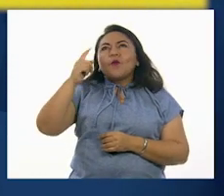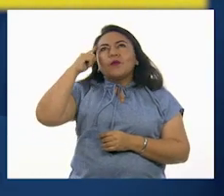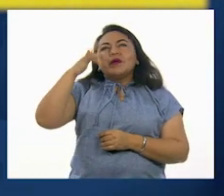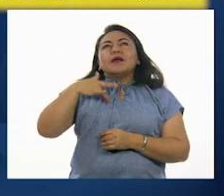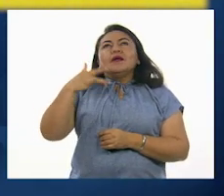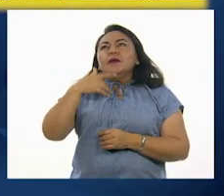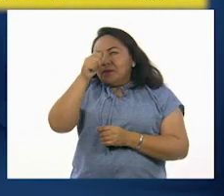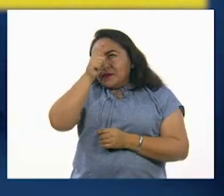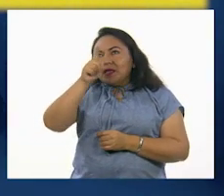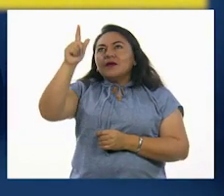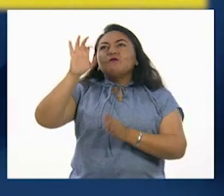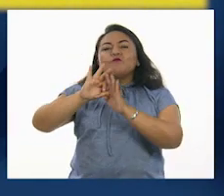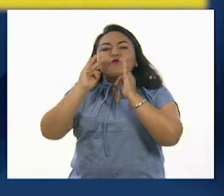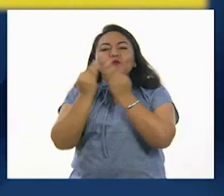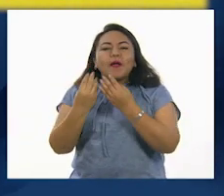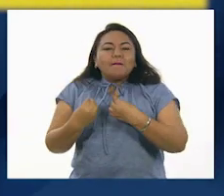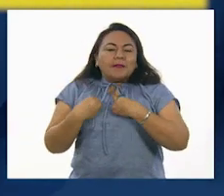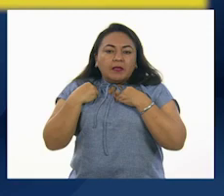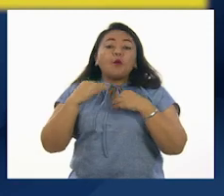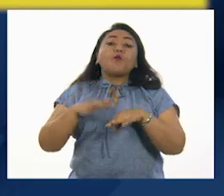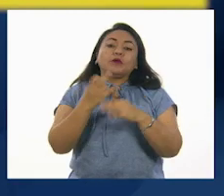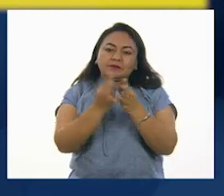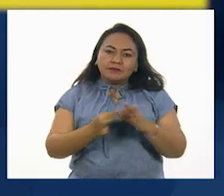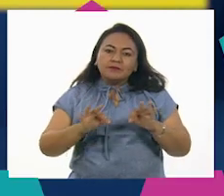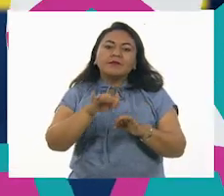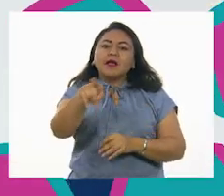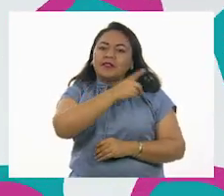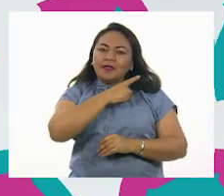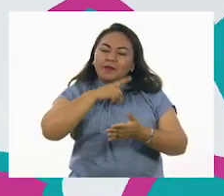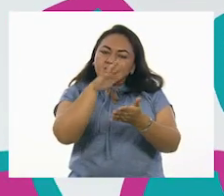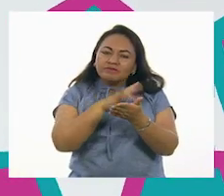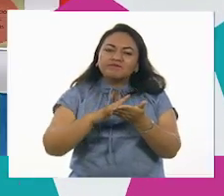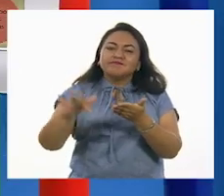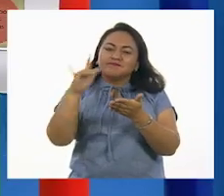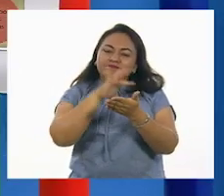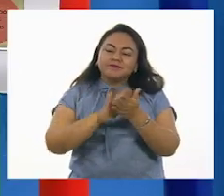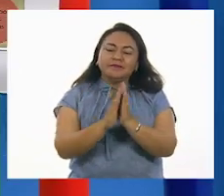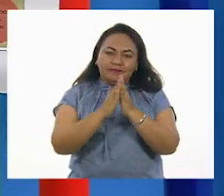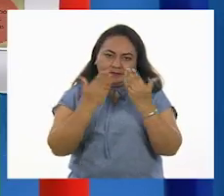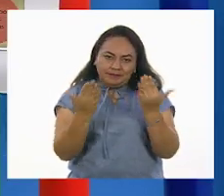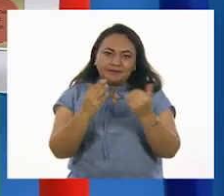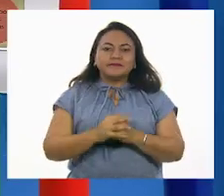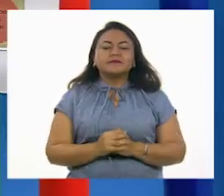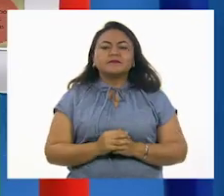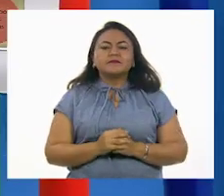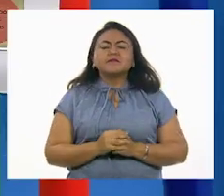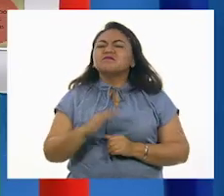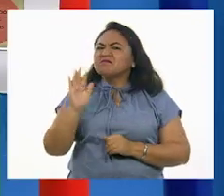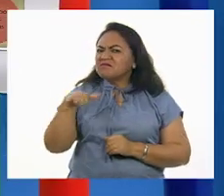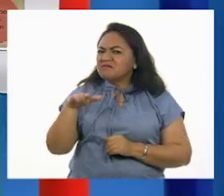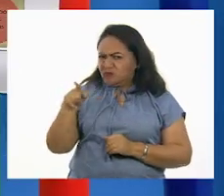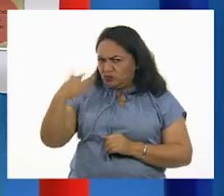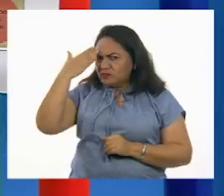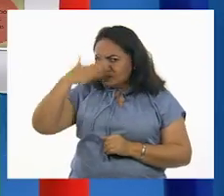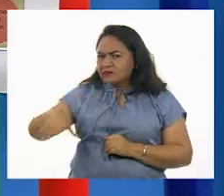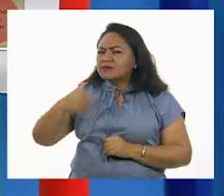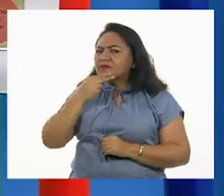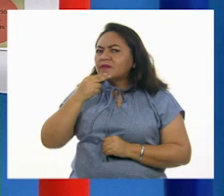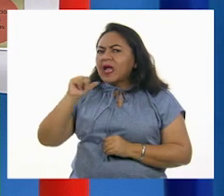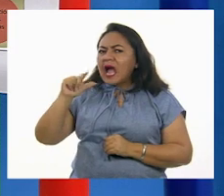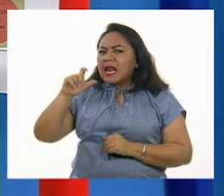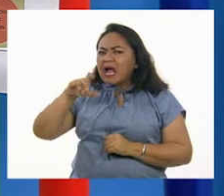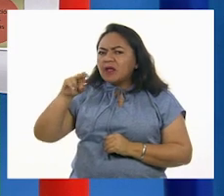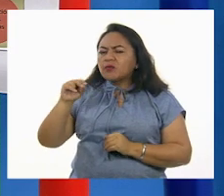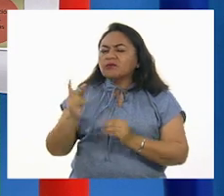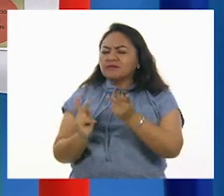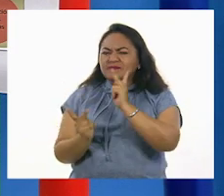vida. Por ello, es importante el fomento a la lectura. Oye, Alberto, ¿sabías que Alejandro enviaba especímenes